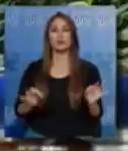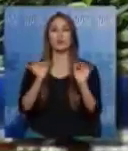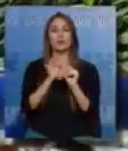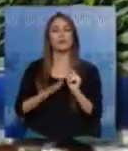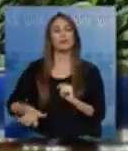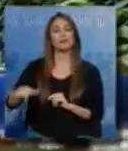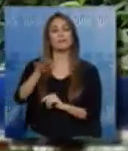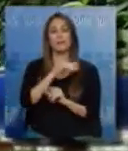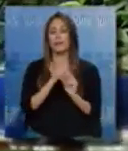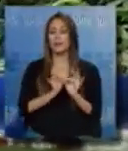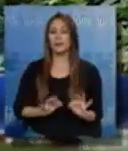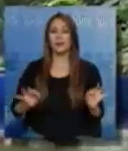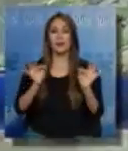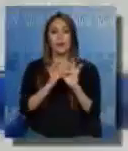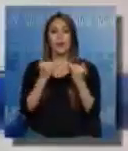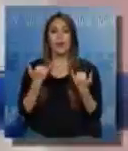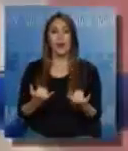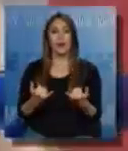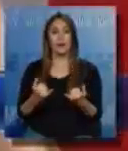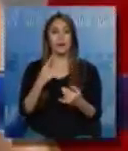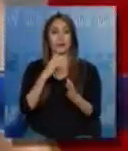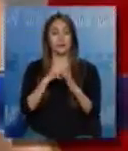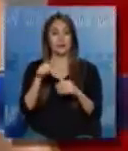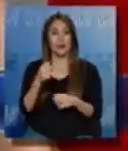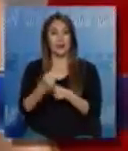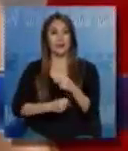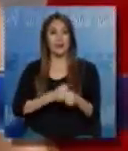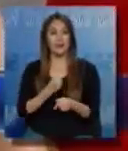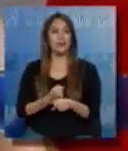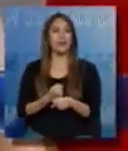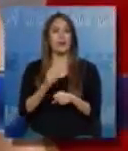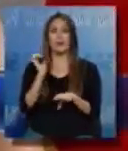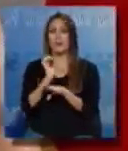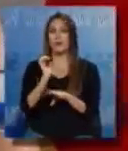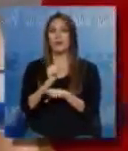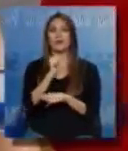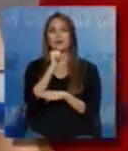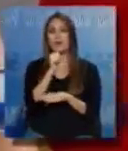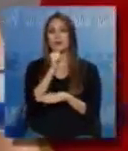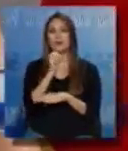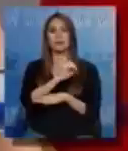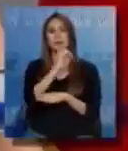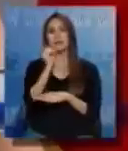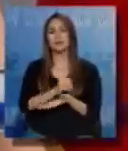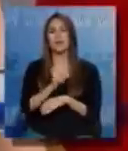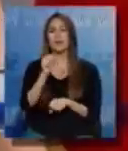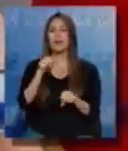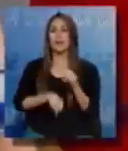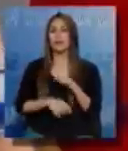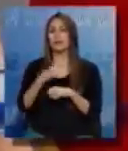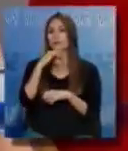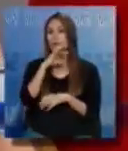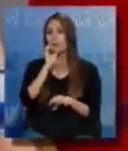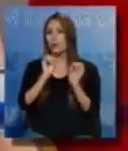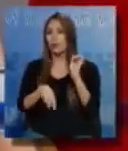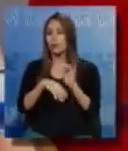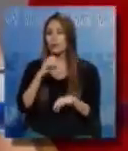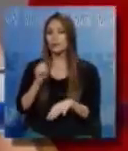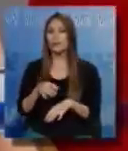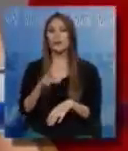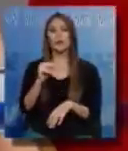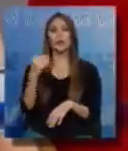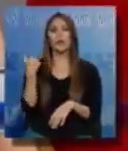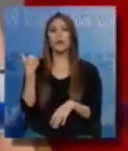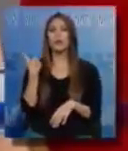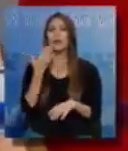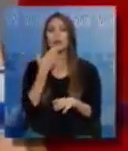ambiente. En pleno siglo XXI, Ecuador todavía no supera aquellos altos índices de contaminación en las ciudades por no tener